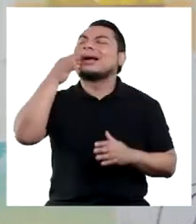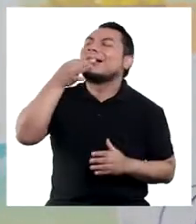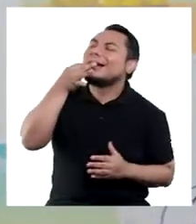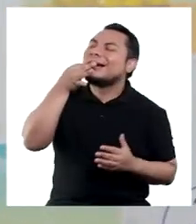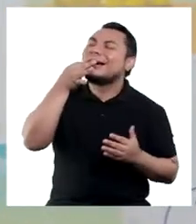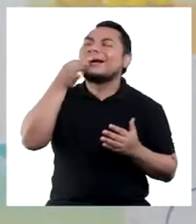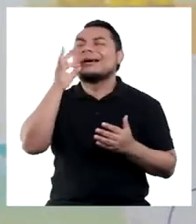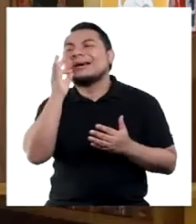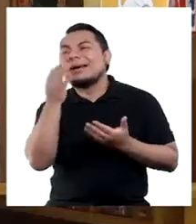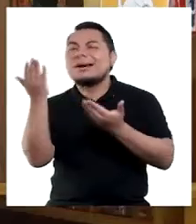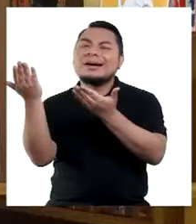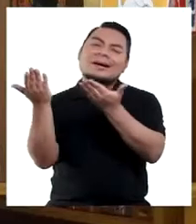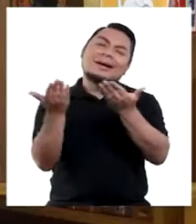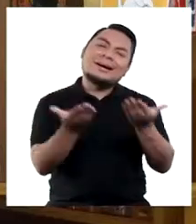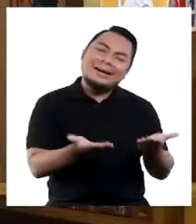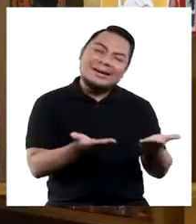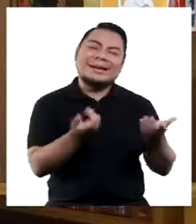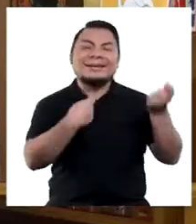tan rica